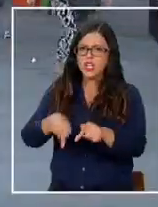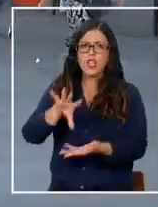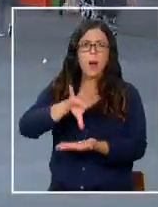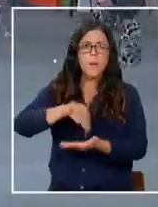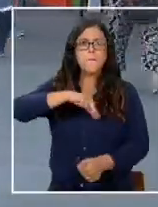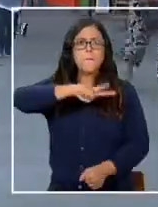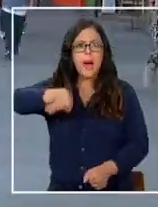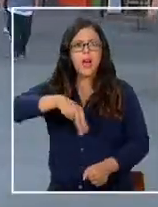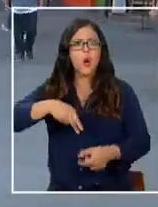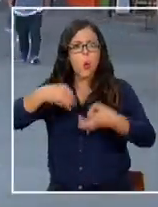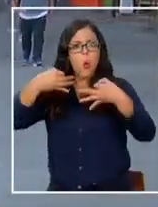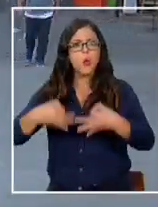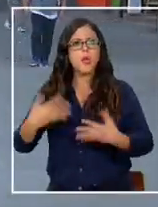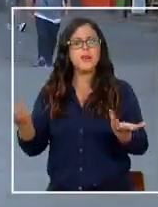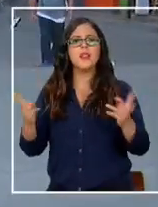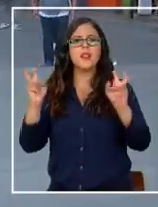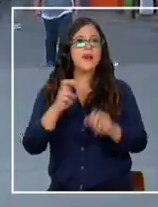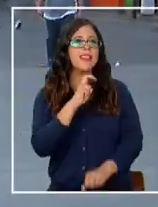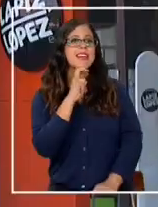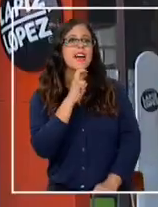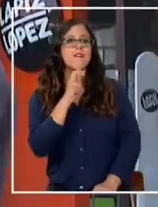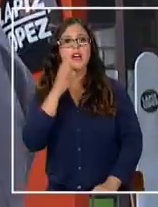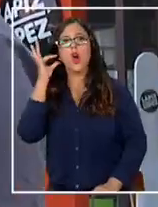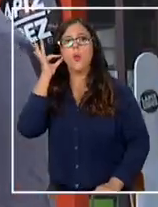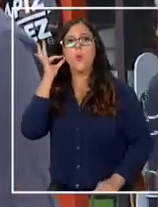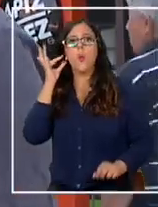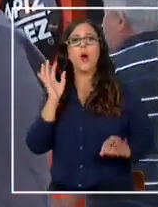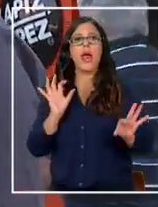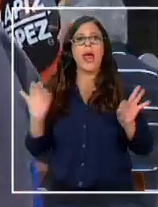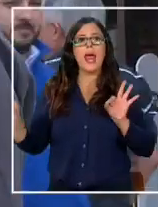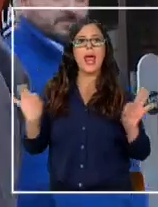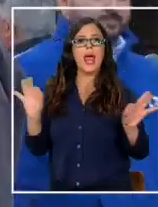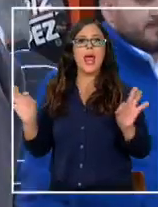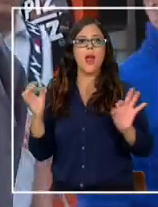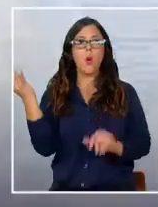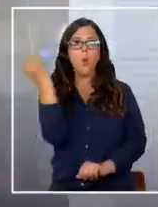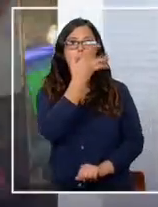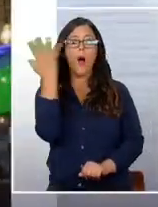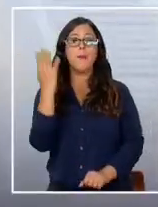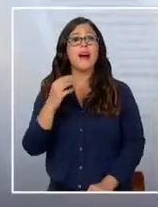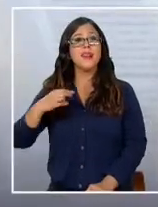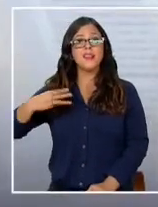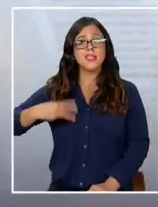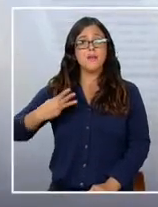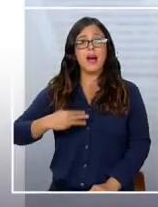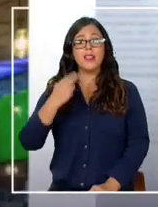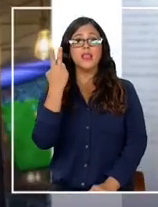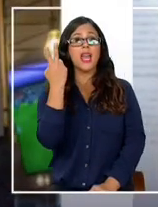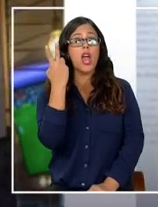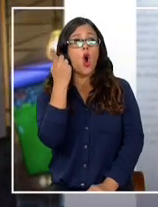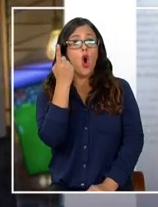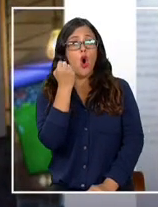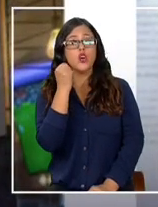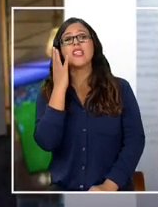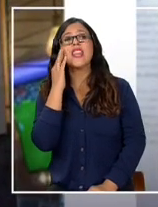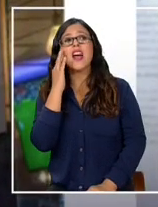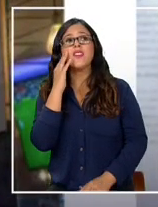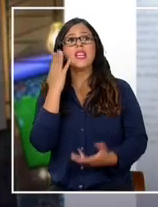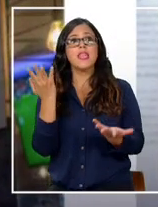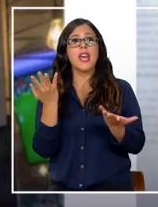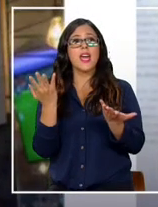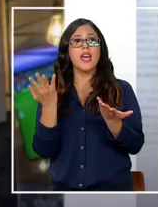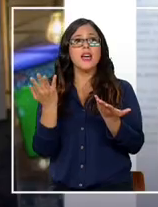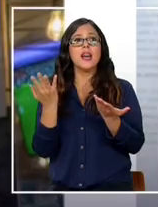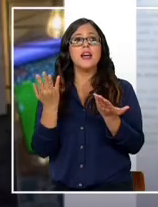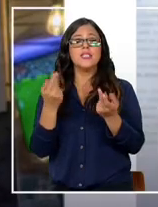país son justamente los cafés con piernas. De hecho, el martes 11 de abril publicó este artículo para The Guardian titulado